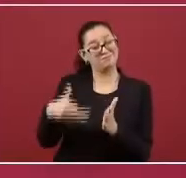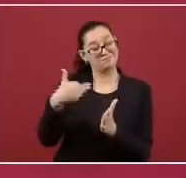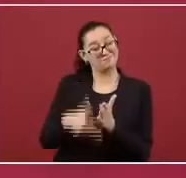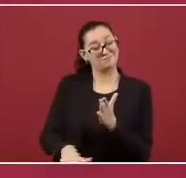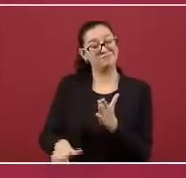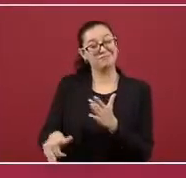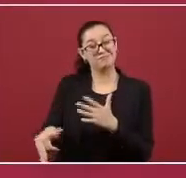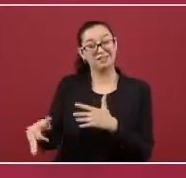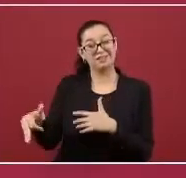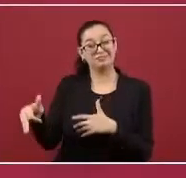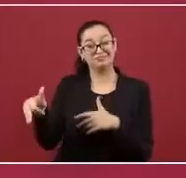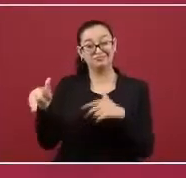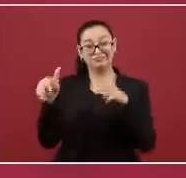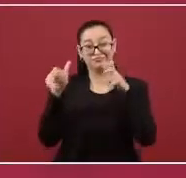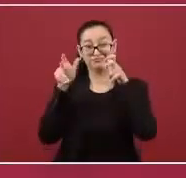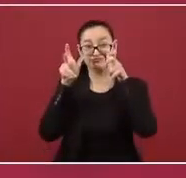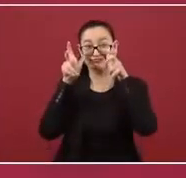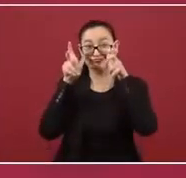más